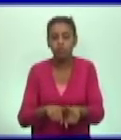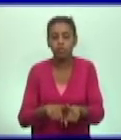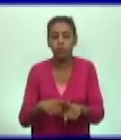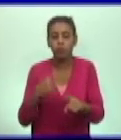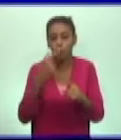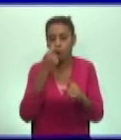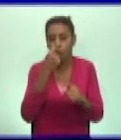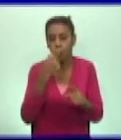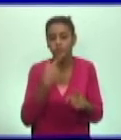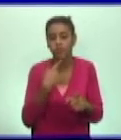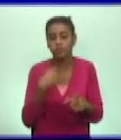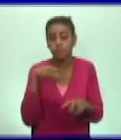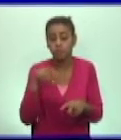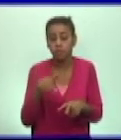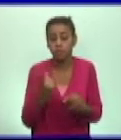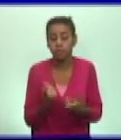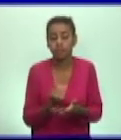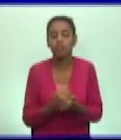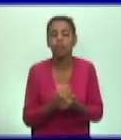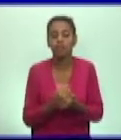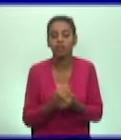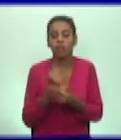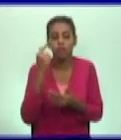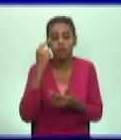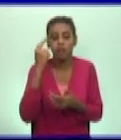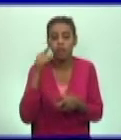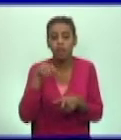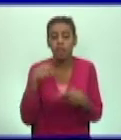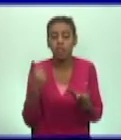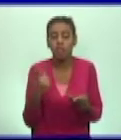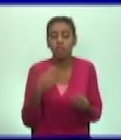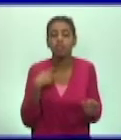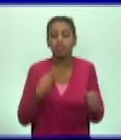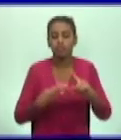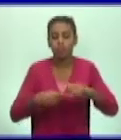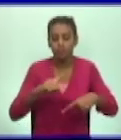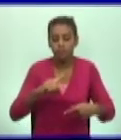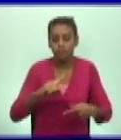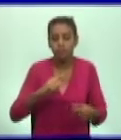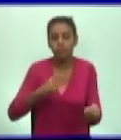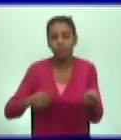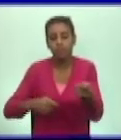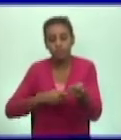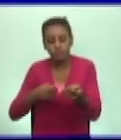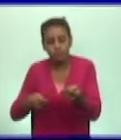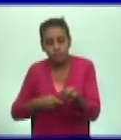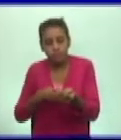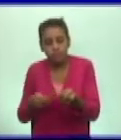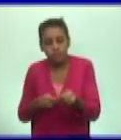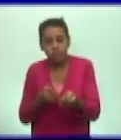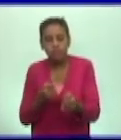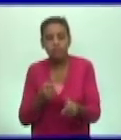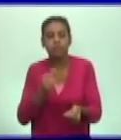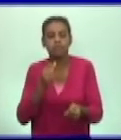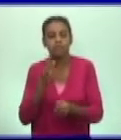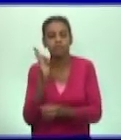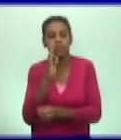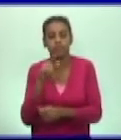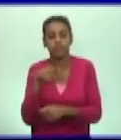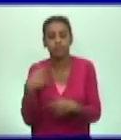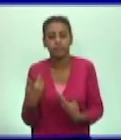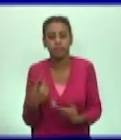los pueblos, muchachos, en esa lucha en contra de esos colonialistas franceses. Y a partir de 1953 y sobre